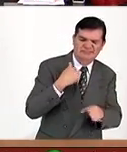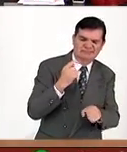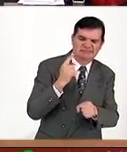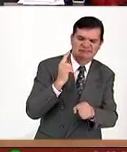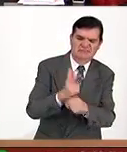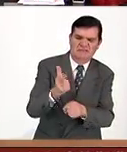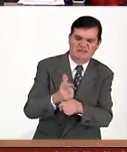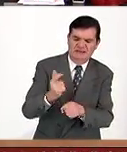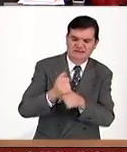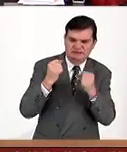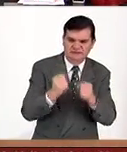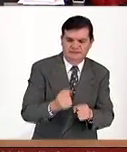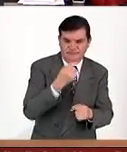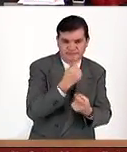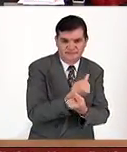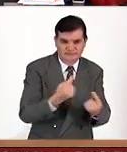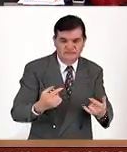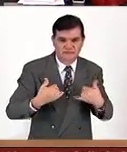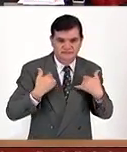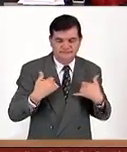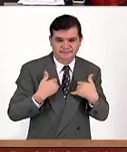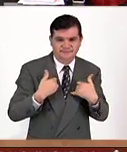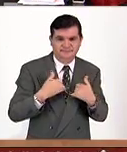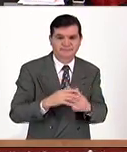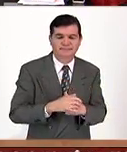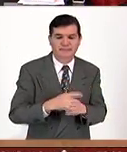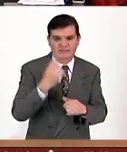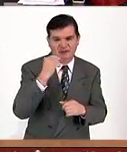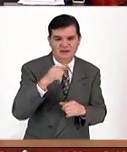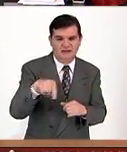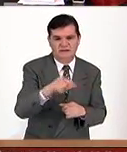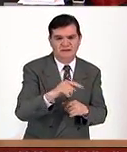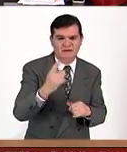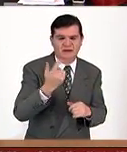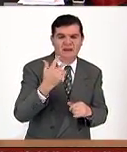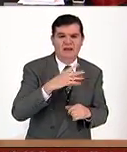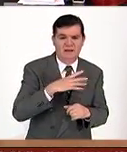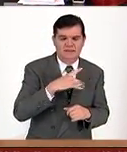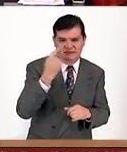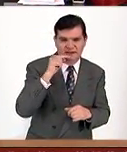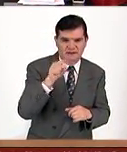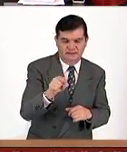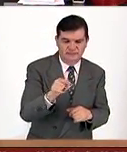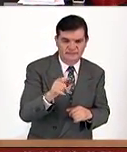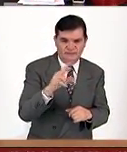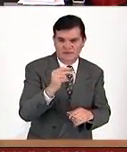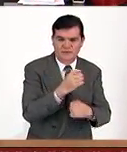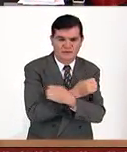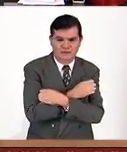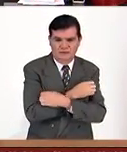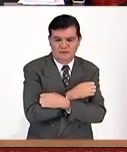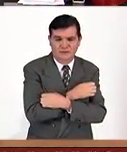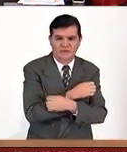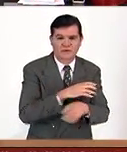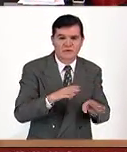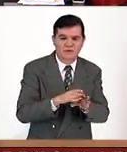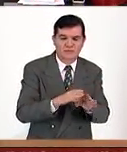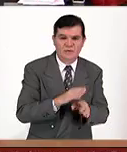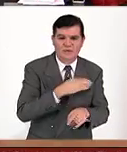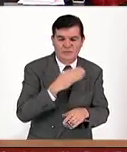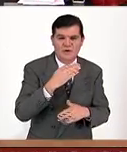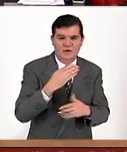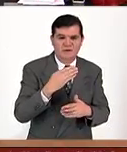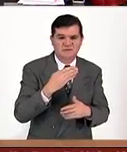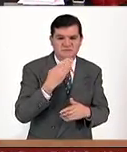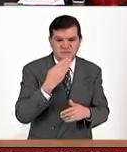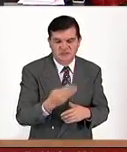seguridad al joven o al niño para que sepa qué esperar de ti. no educarlos sobre la base del buen humor o